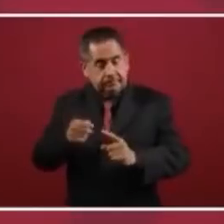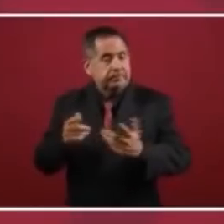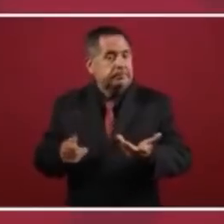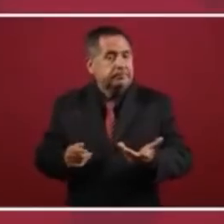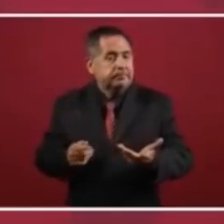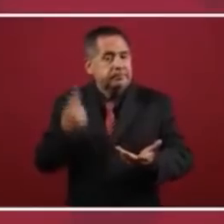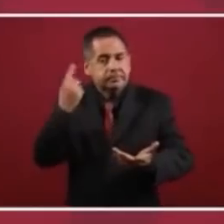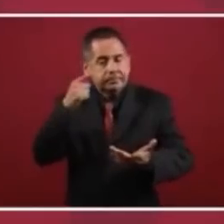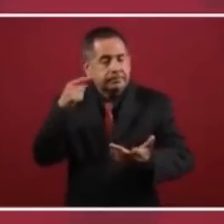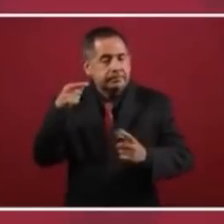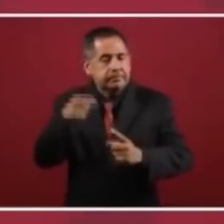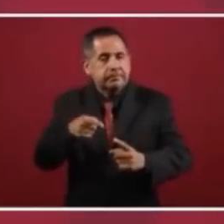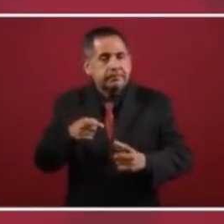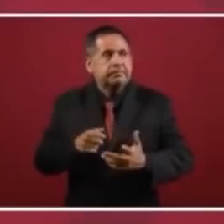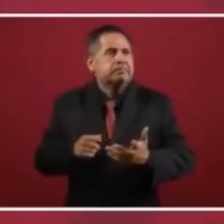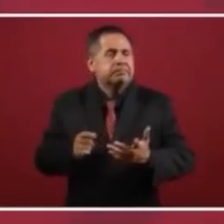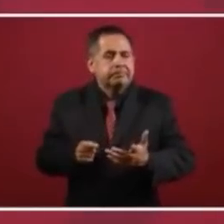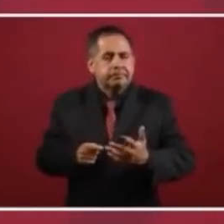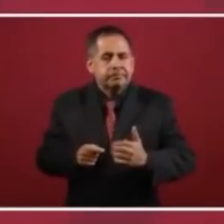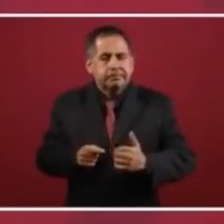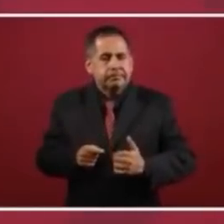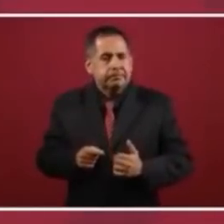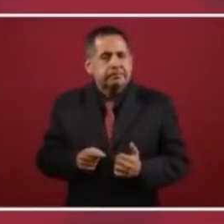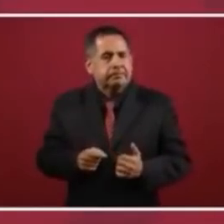para que